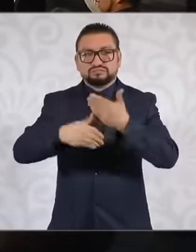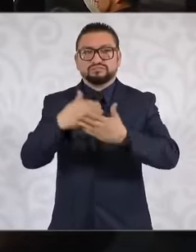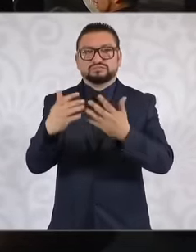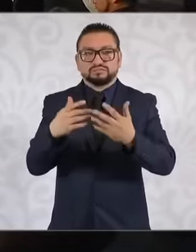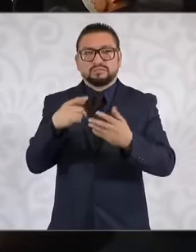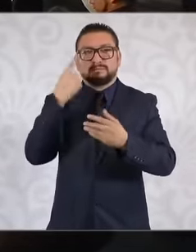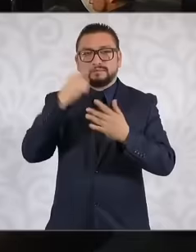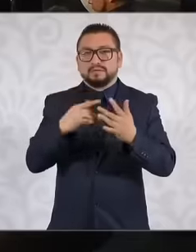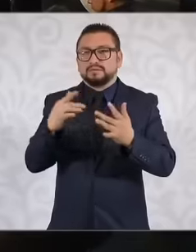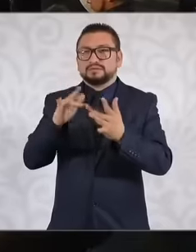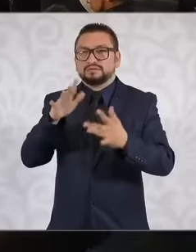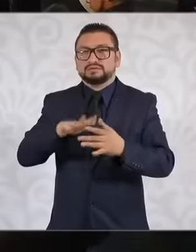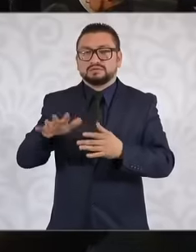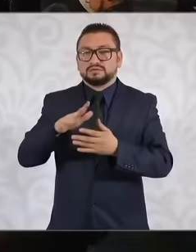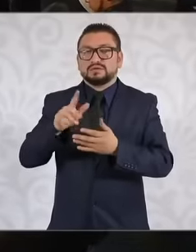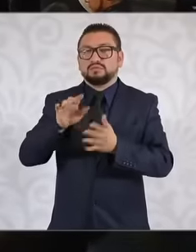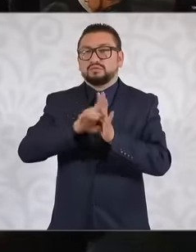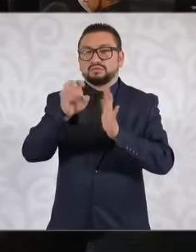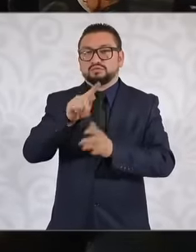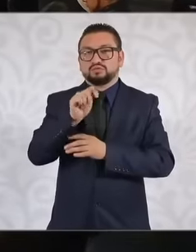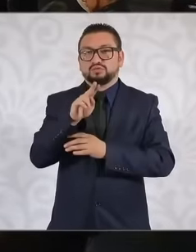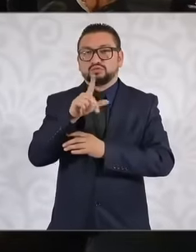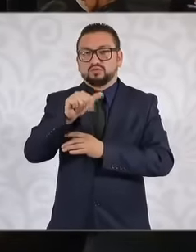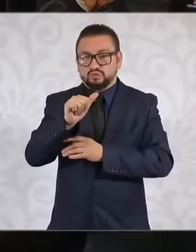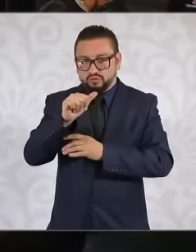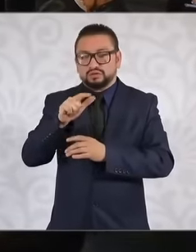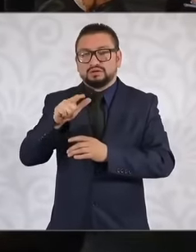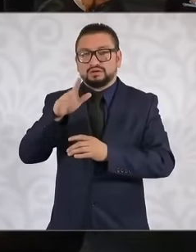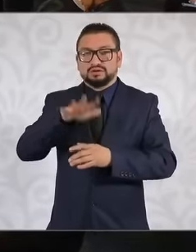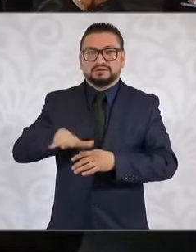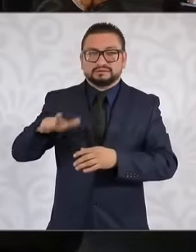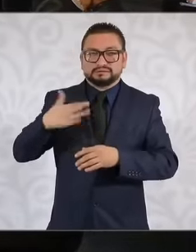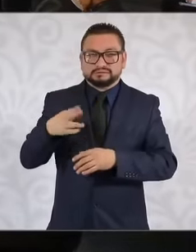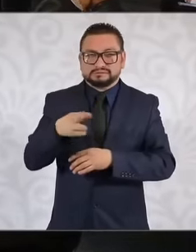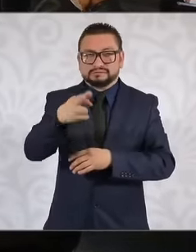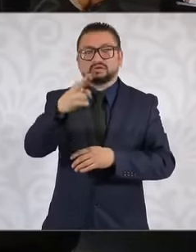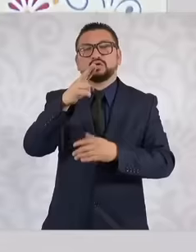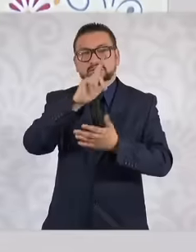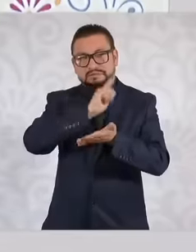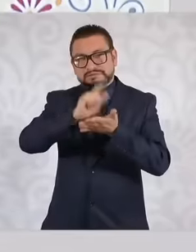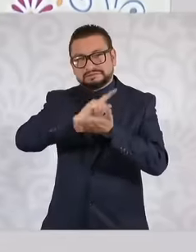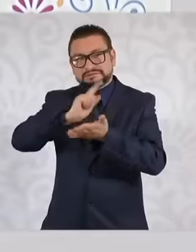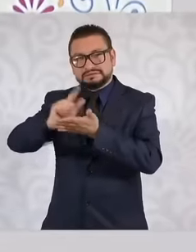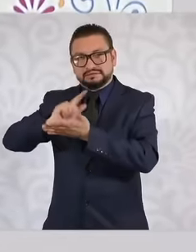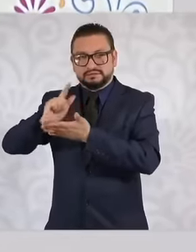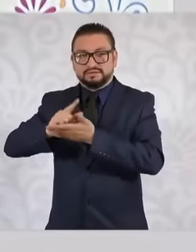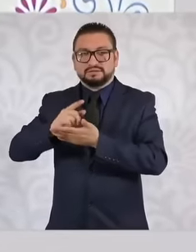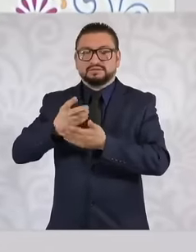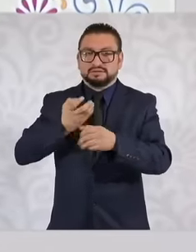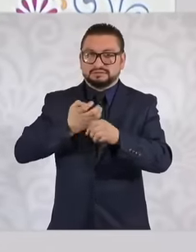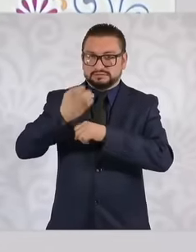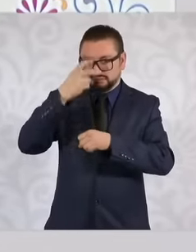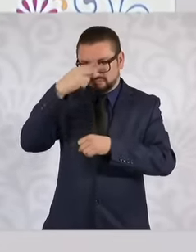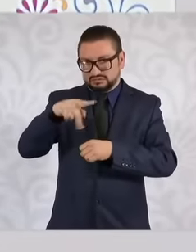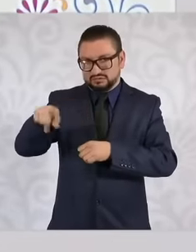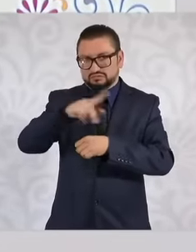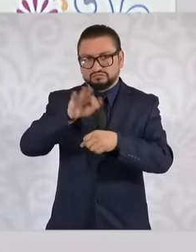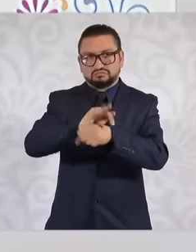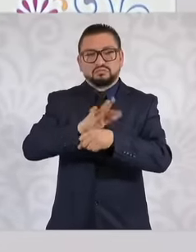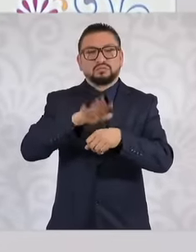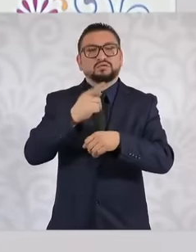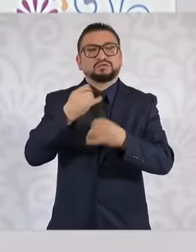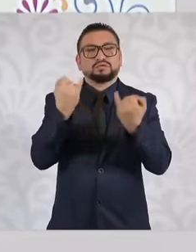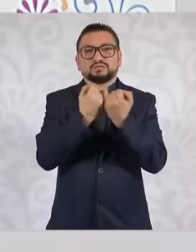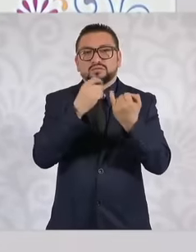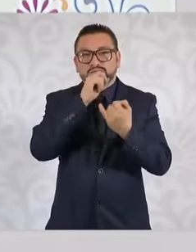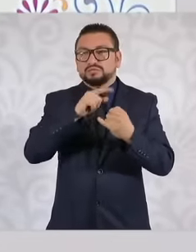al saneamiento del río Tula en su totalidad. Y esto además va a beneficiar al Estado de México, porque también hay que ver